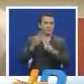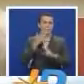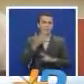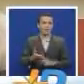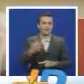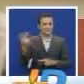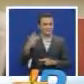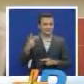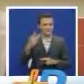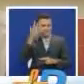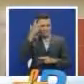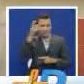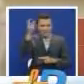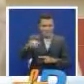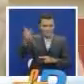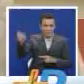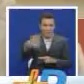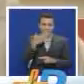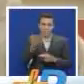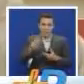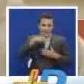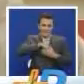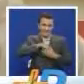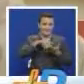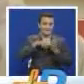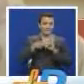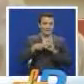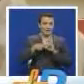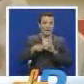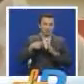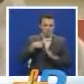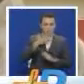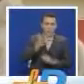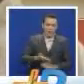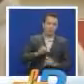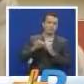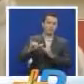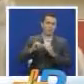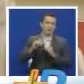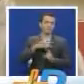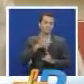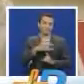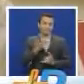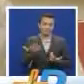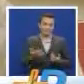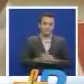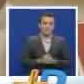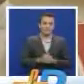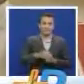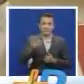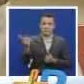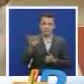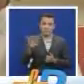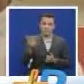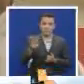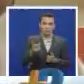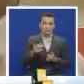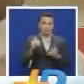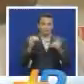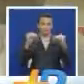cuando uno encuentra gente que es buena, lo mejor que puede hacer es también ser buena persona. Y la verdad que son dos grandes